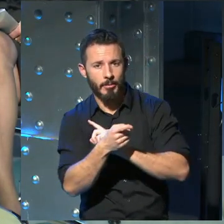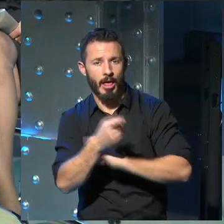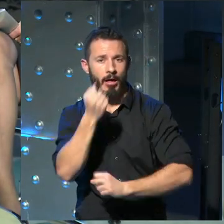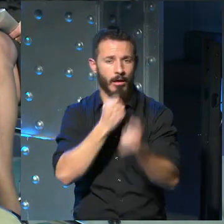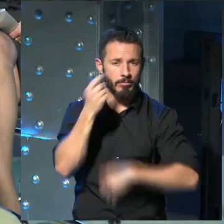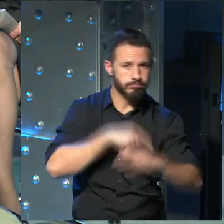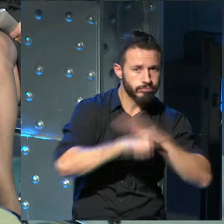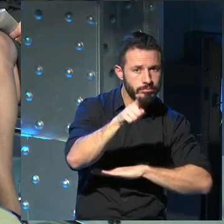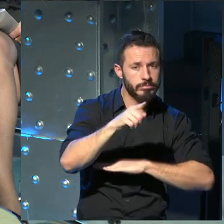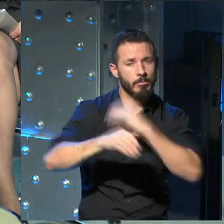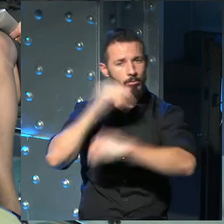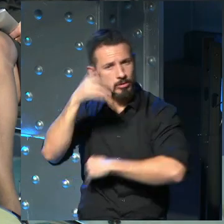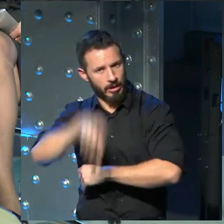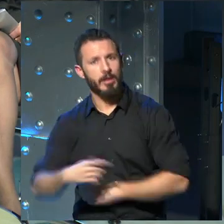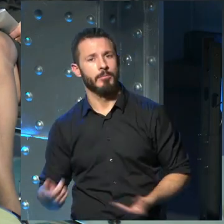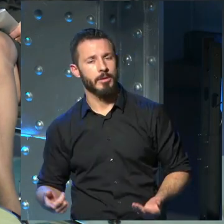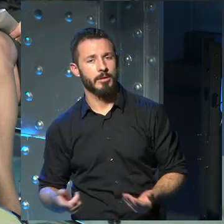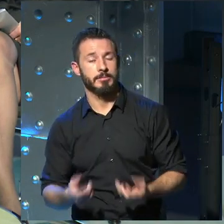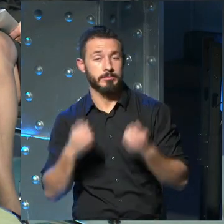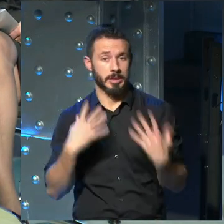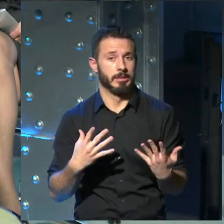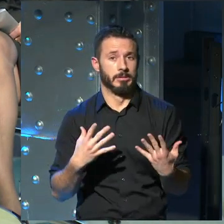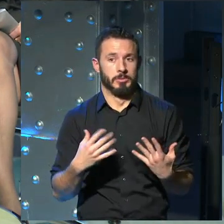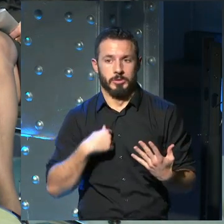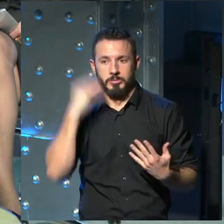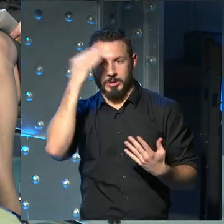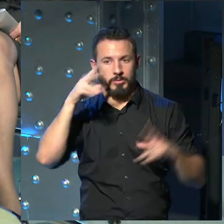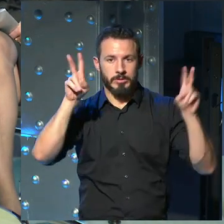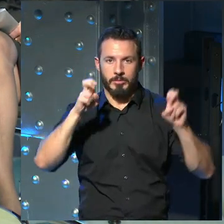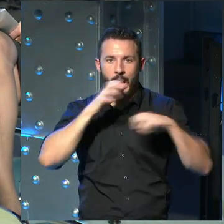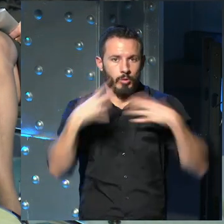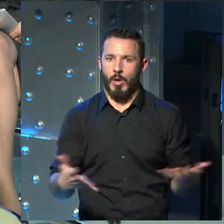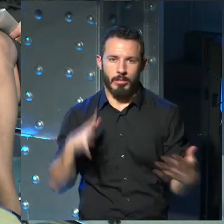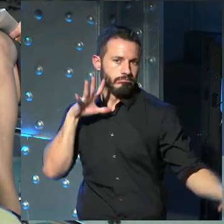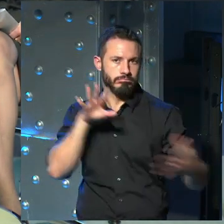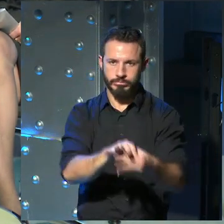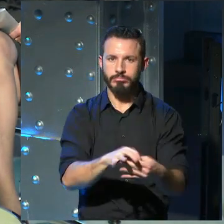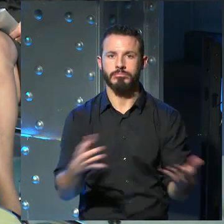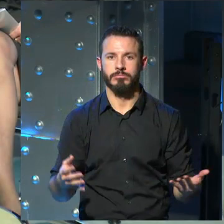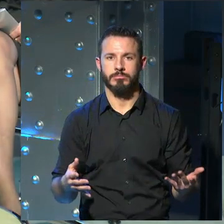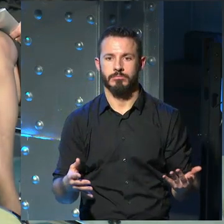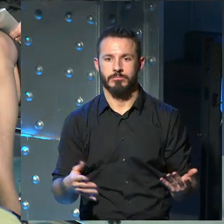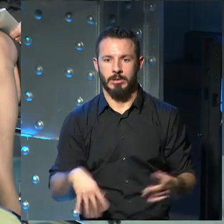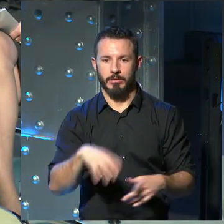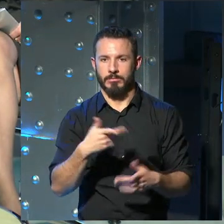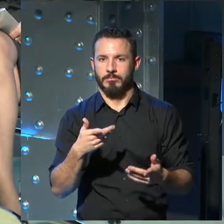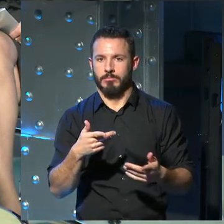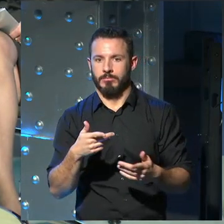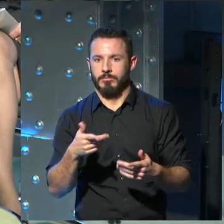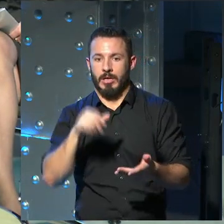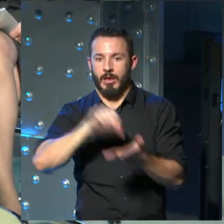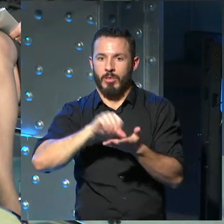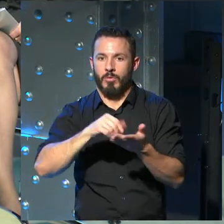y el progreso. Y bueno, pues la verdad es que me pareció un tema de tremenda actualidad, ¿no? ¿A quién no le interesa qué va a pasar